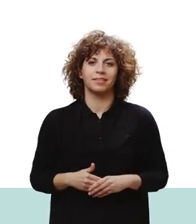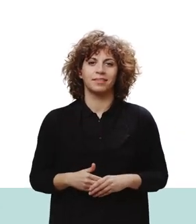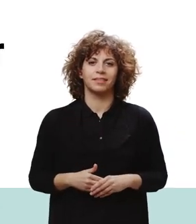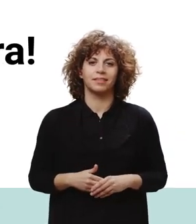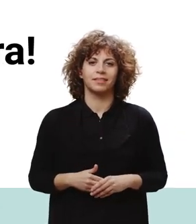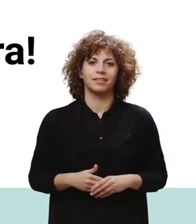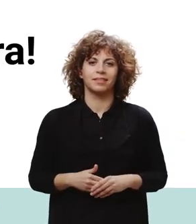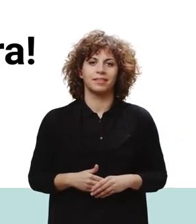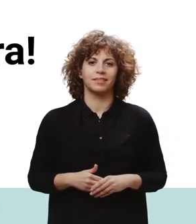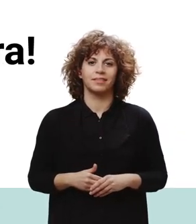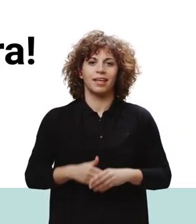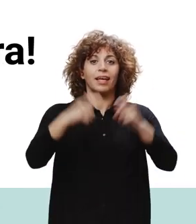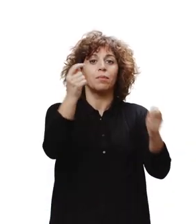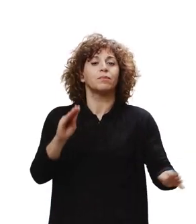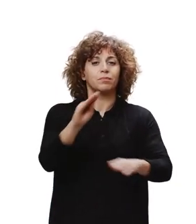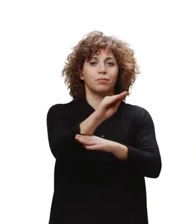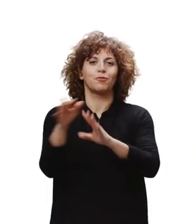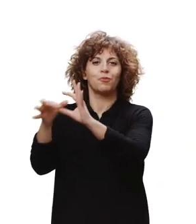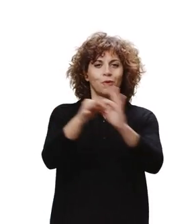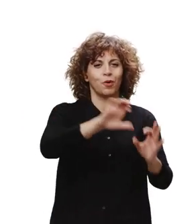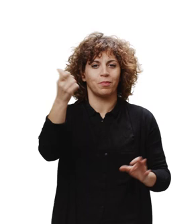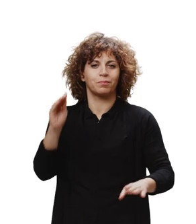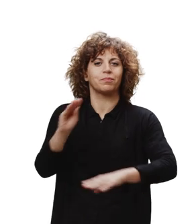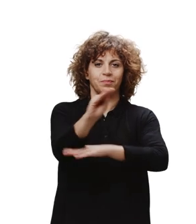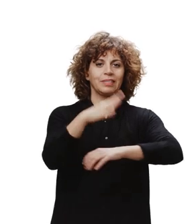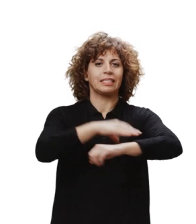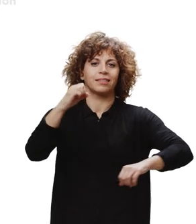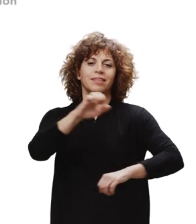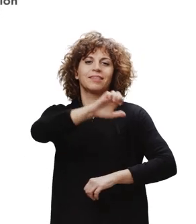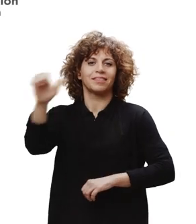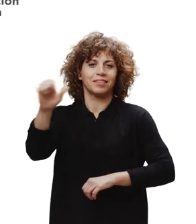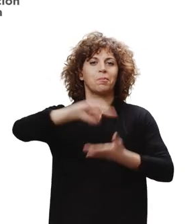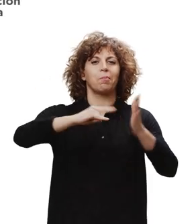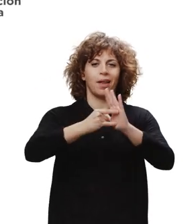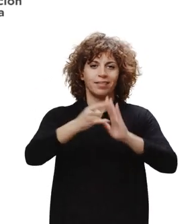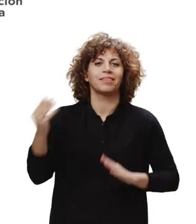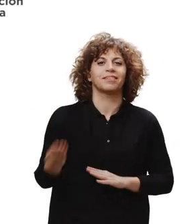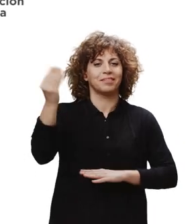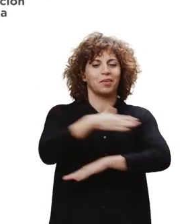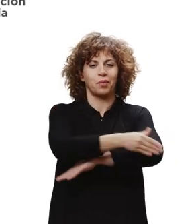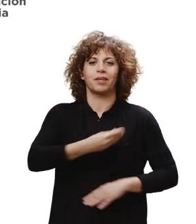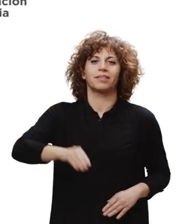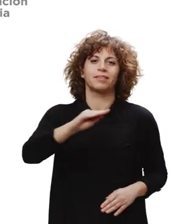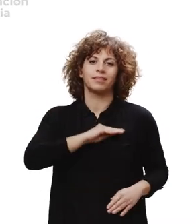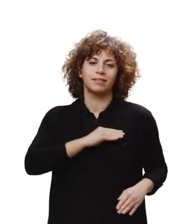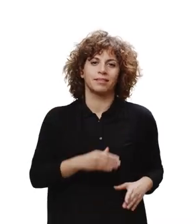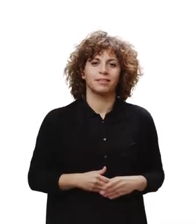Irisgarritasuna denon eskura. Europar Batasunak finantzatutako kanpaina Next Generation. Suspertze plana,